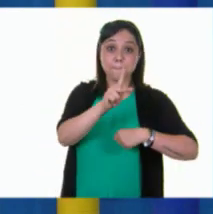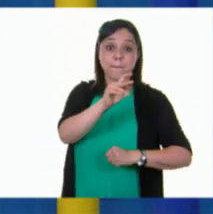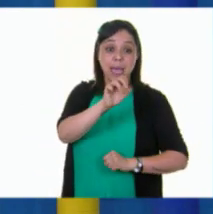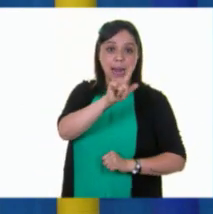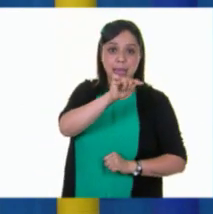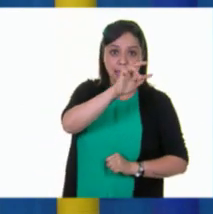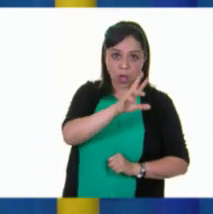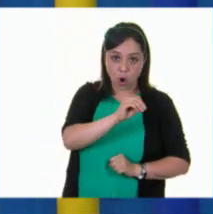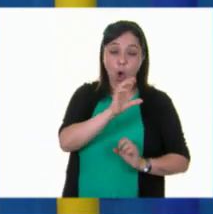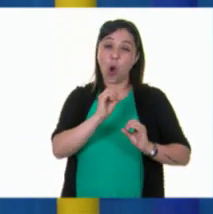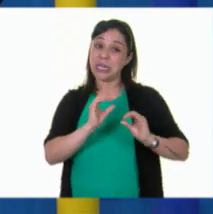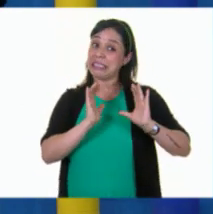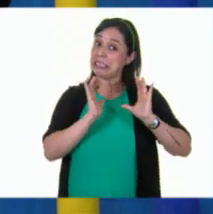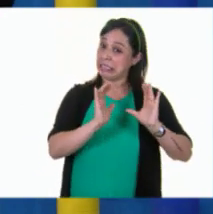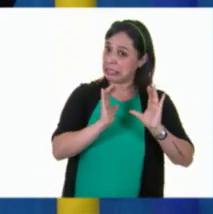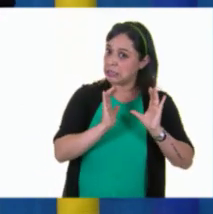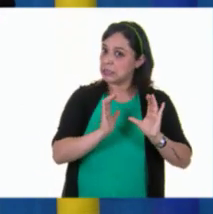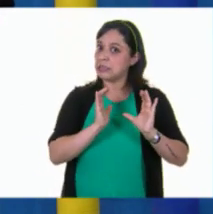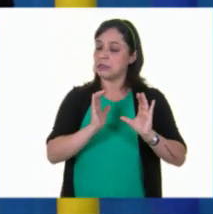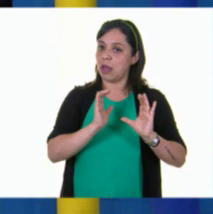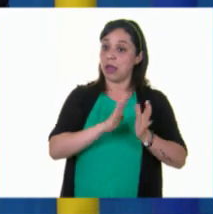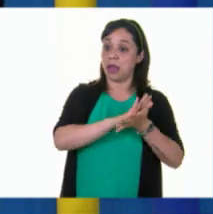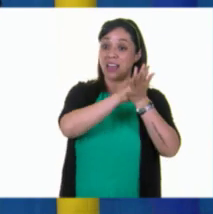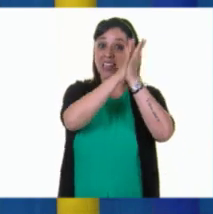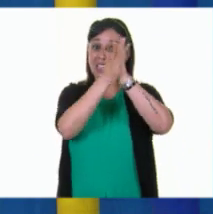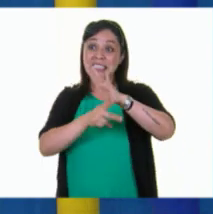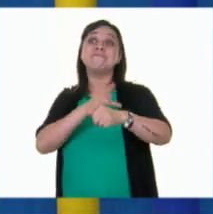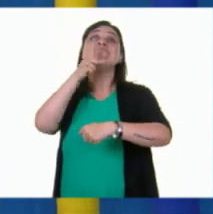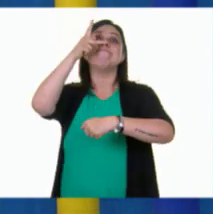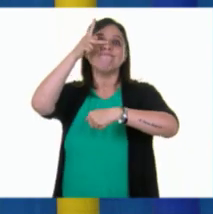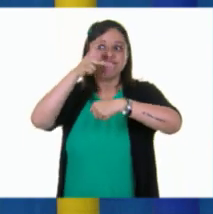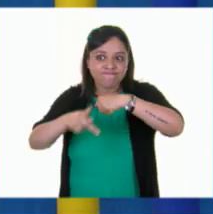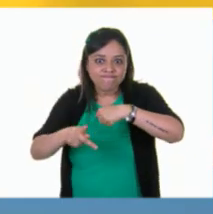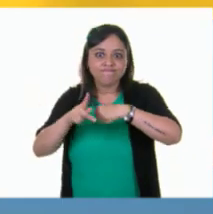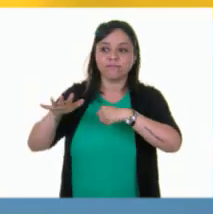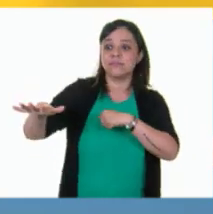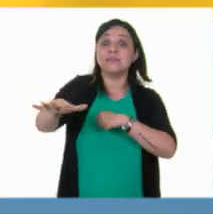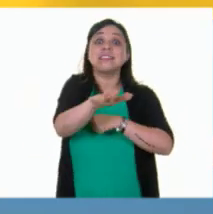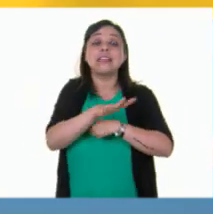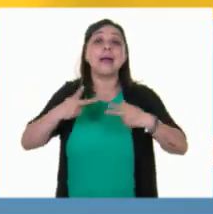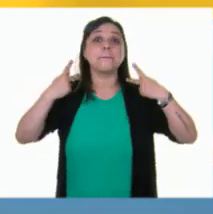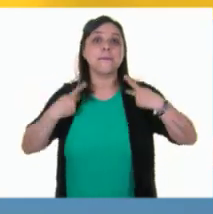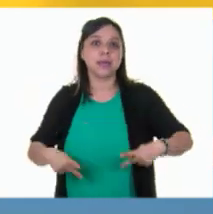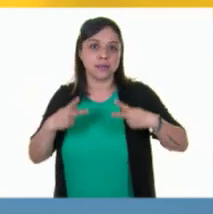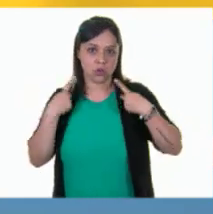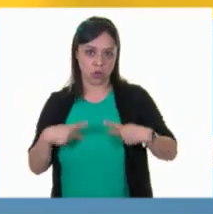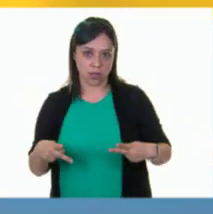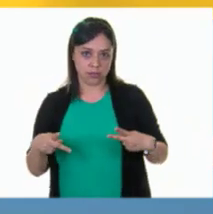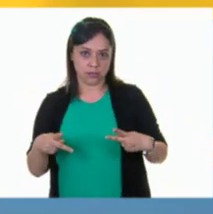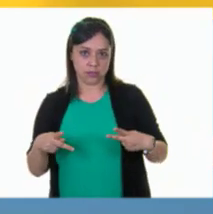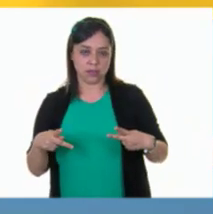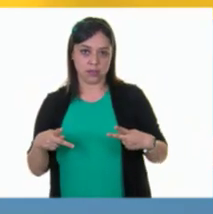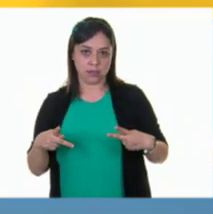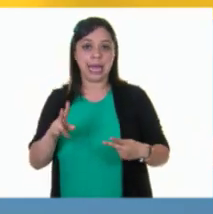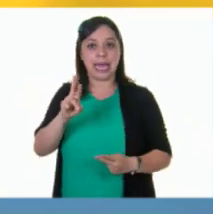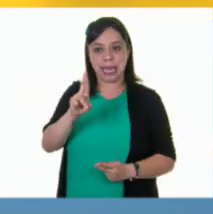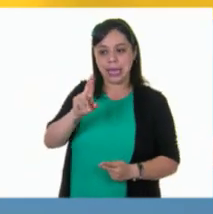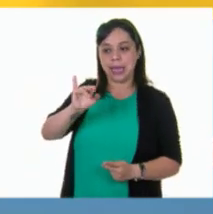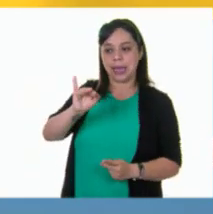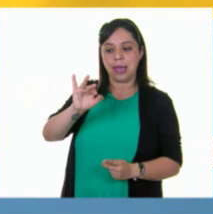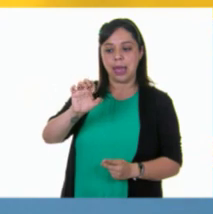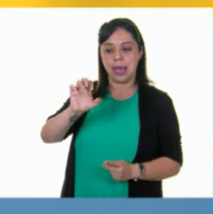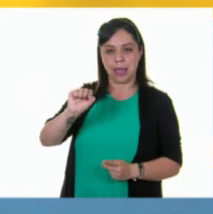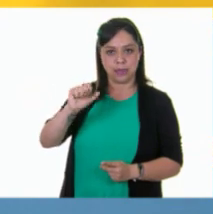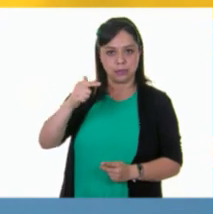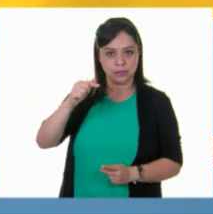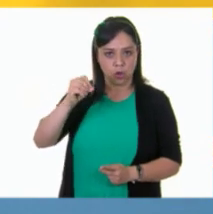amenazas se convierten en riesgo cuando hay una población vulnerable. Y maestra, ¿a qué se refiere cuando habla de una población